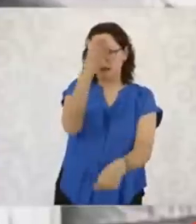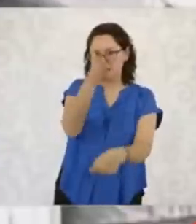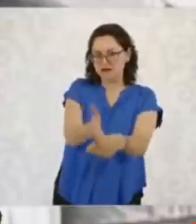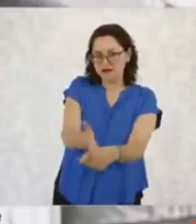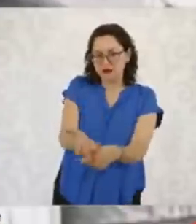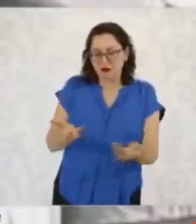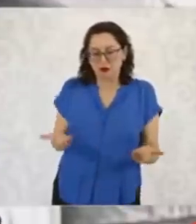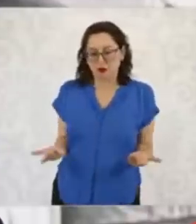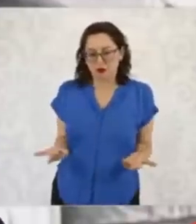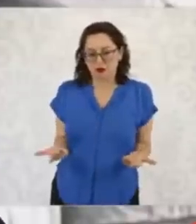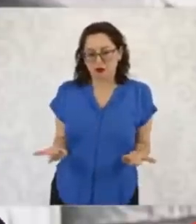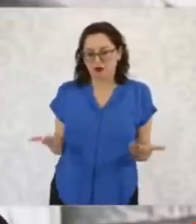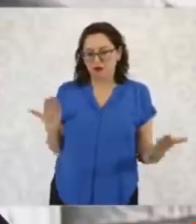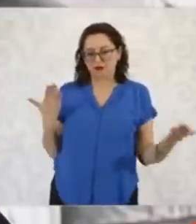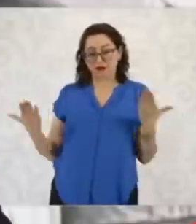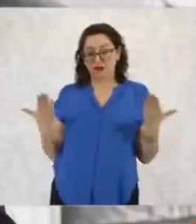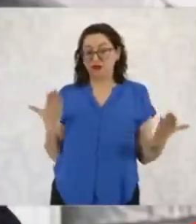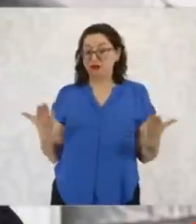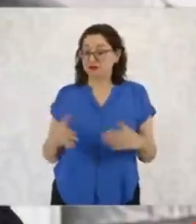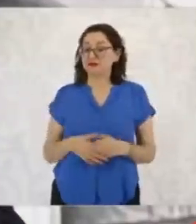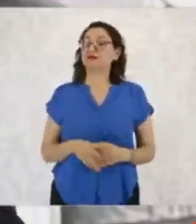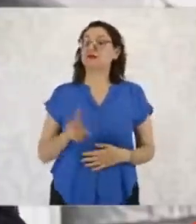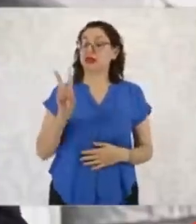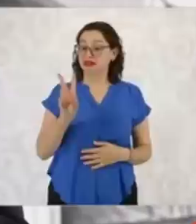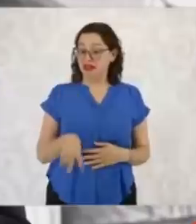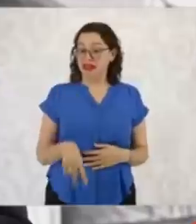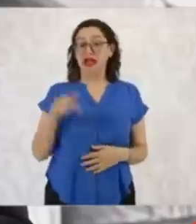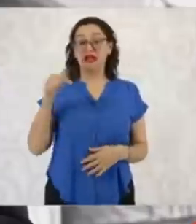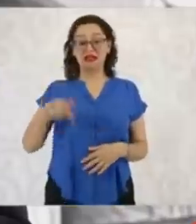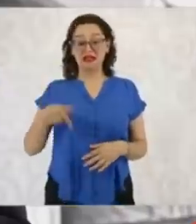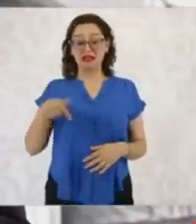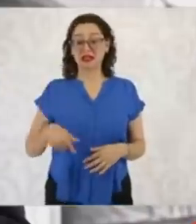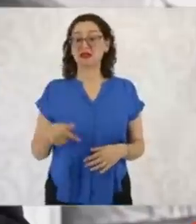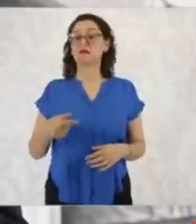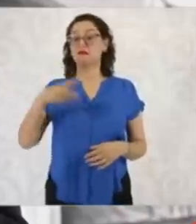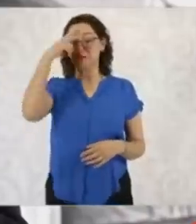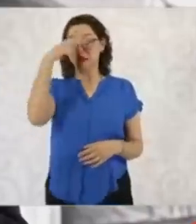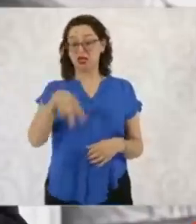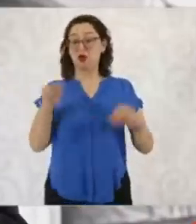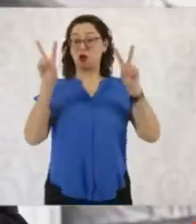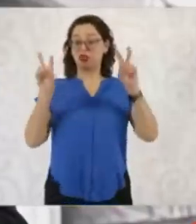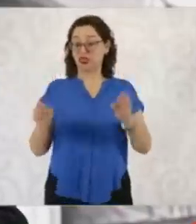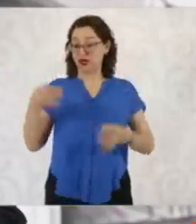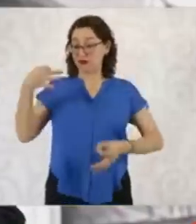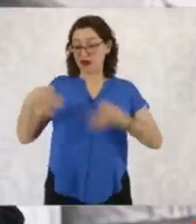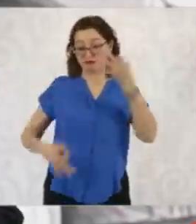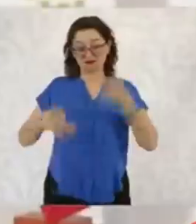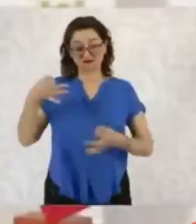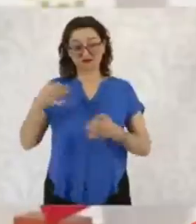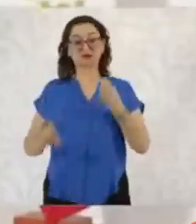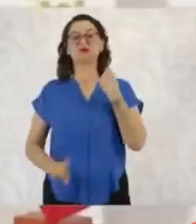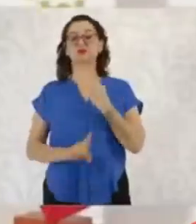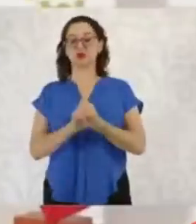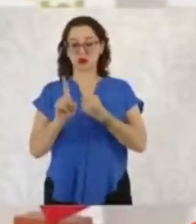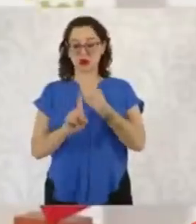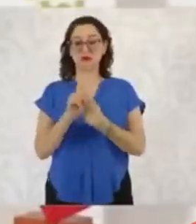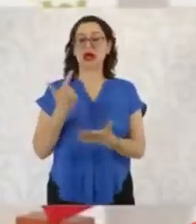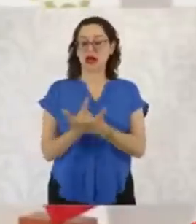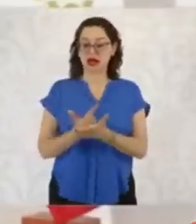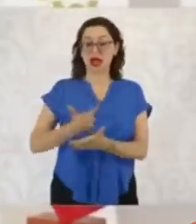contraste. Tenemos un gran problema en nuestro país, pero vamos a